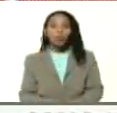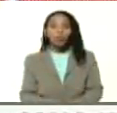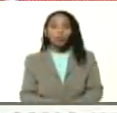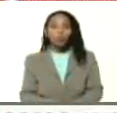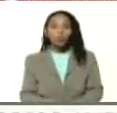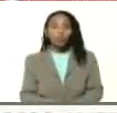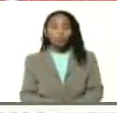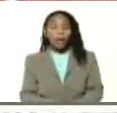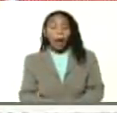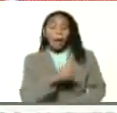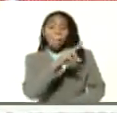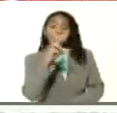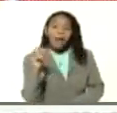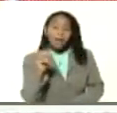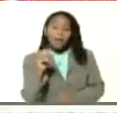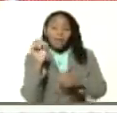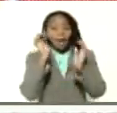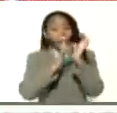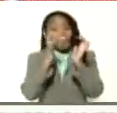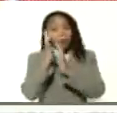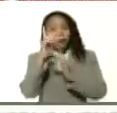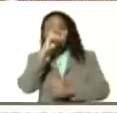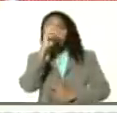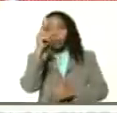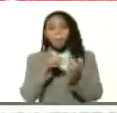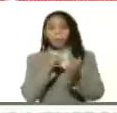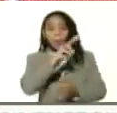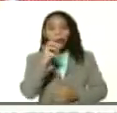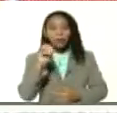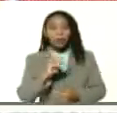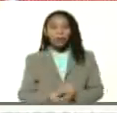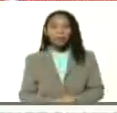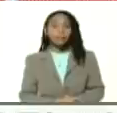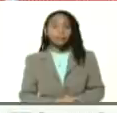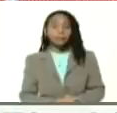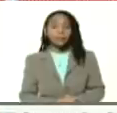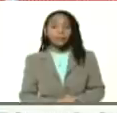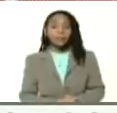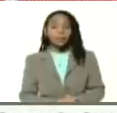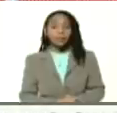El 20 de abril del año 2020, el PNUD,